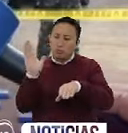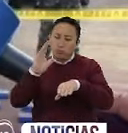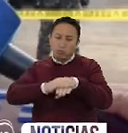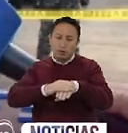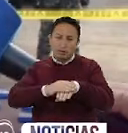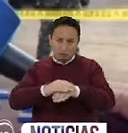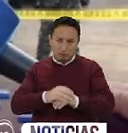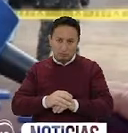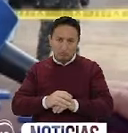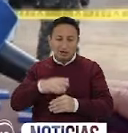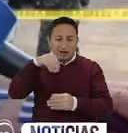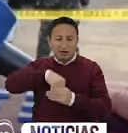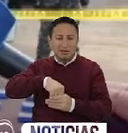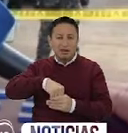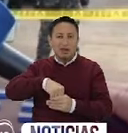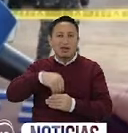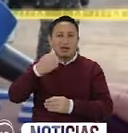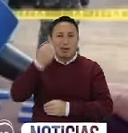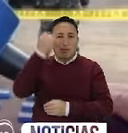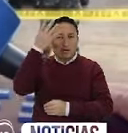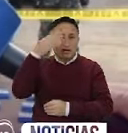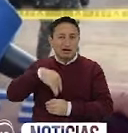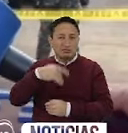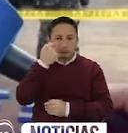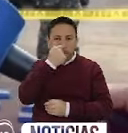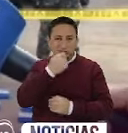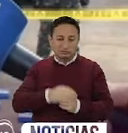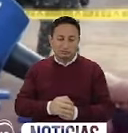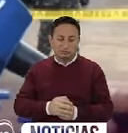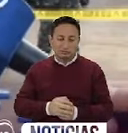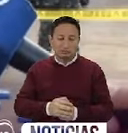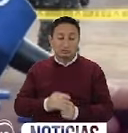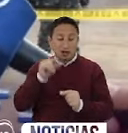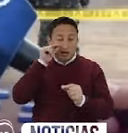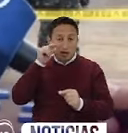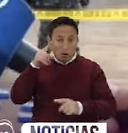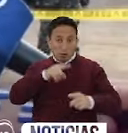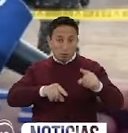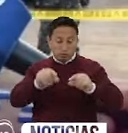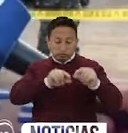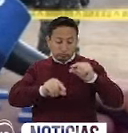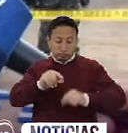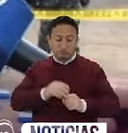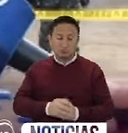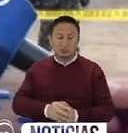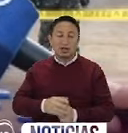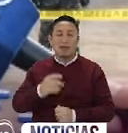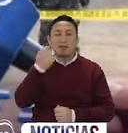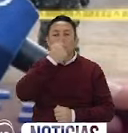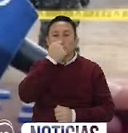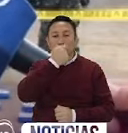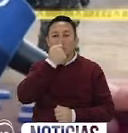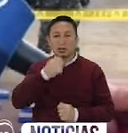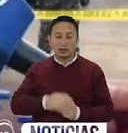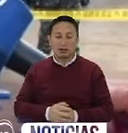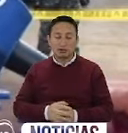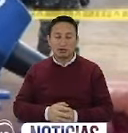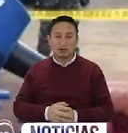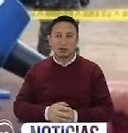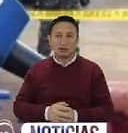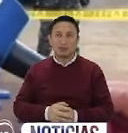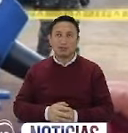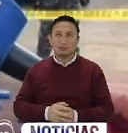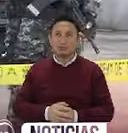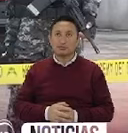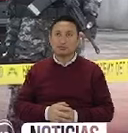varios paquetes con una sustancia blanquecina, la misma que al ser sometida a las pruebas preliminares de campo, da como resultado positivo para